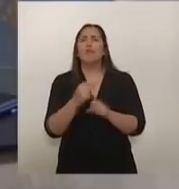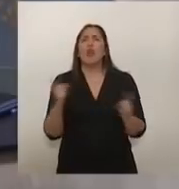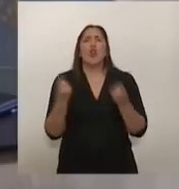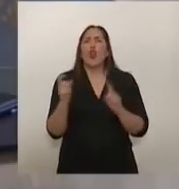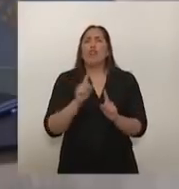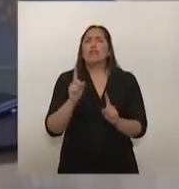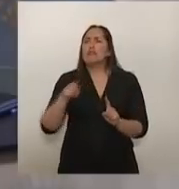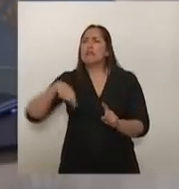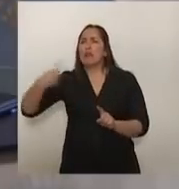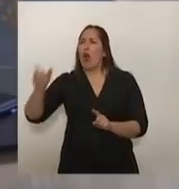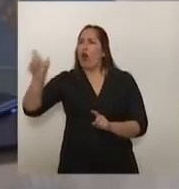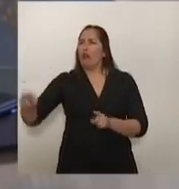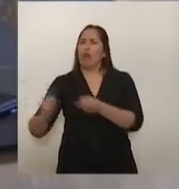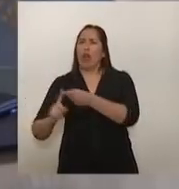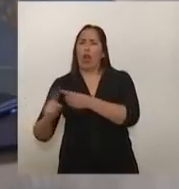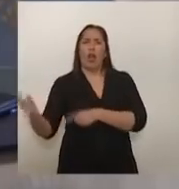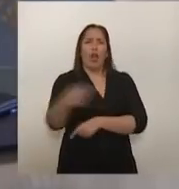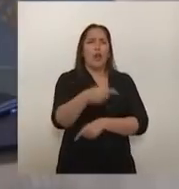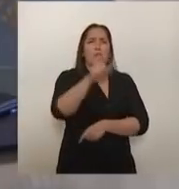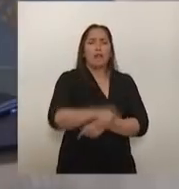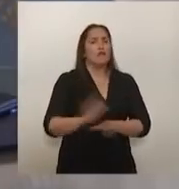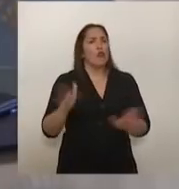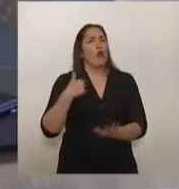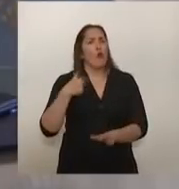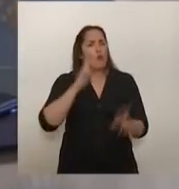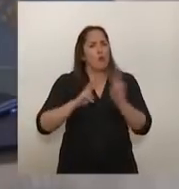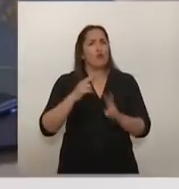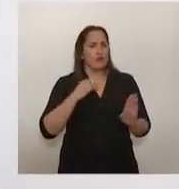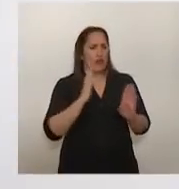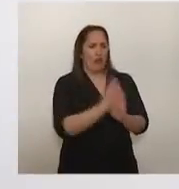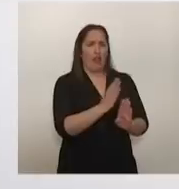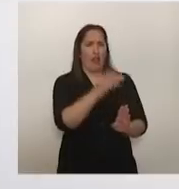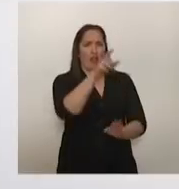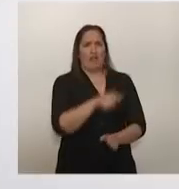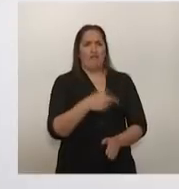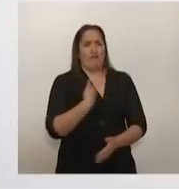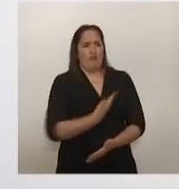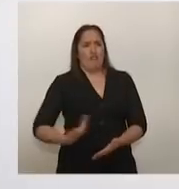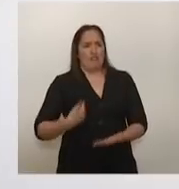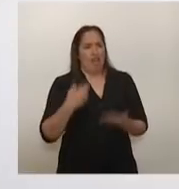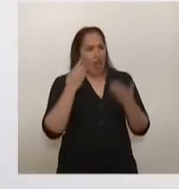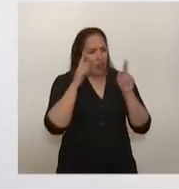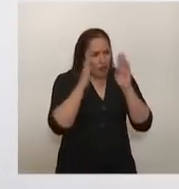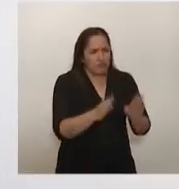intermediarios ni clientelismo. Eso lo hemos cumplido. El